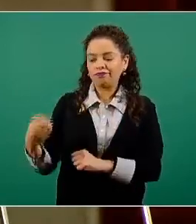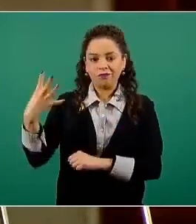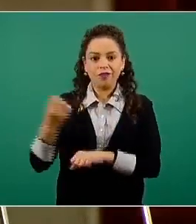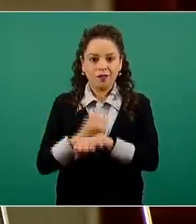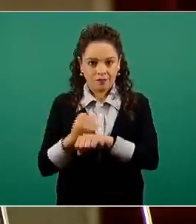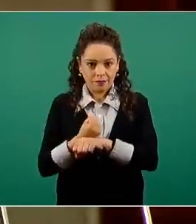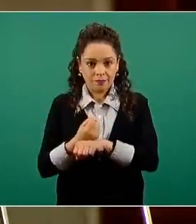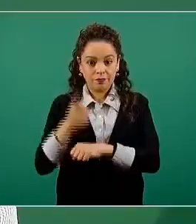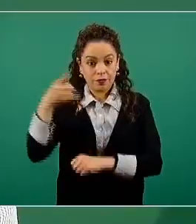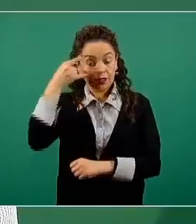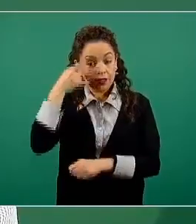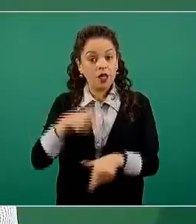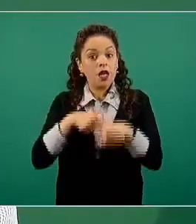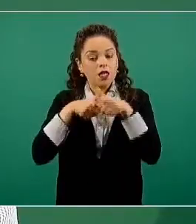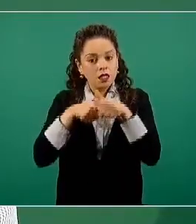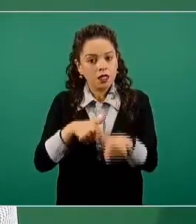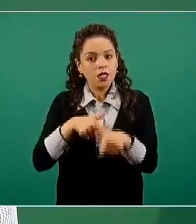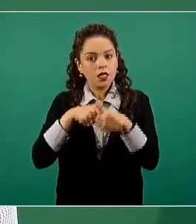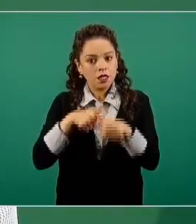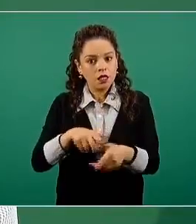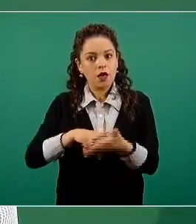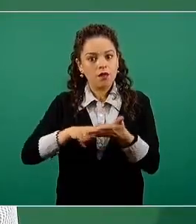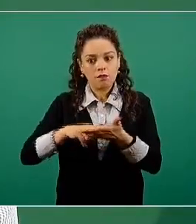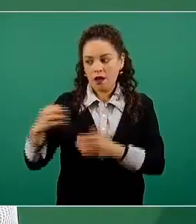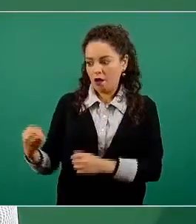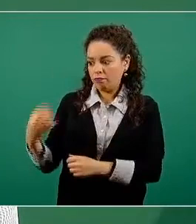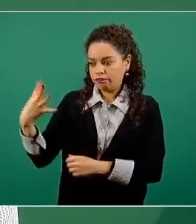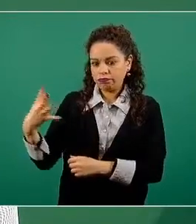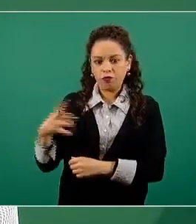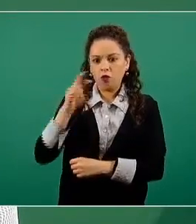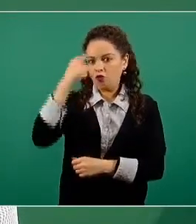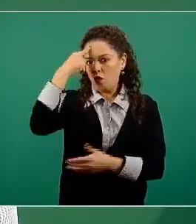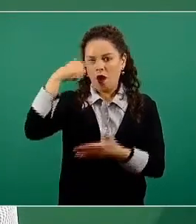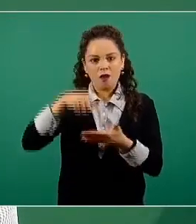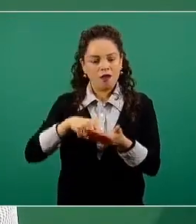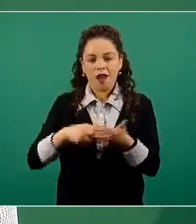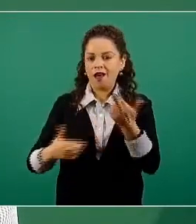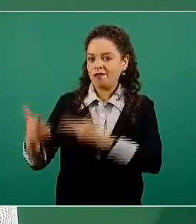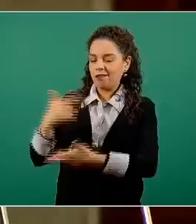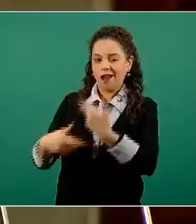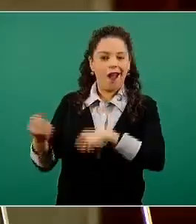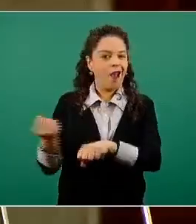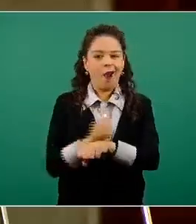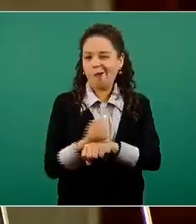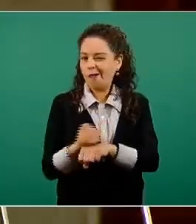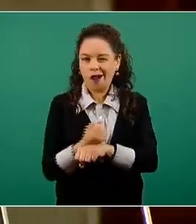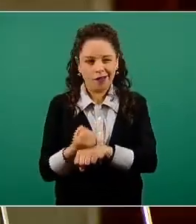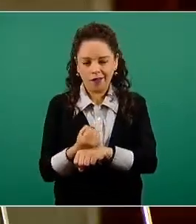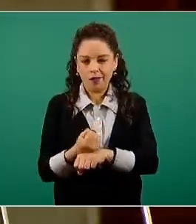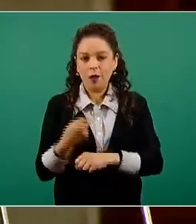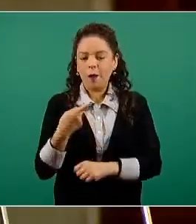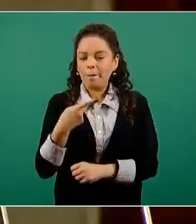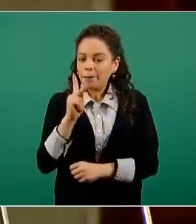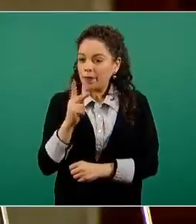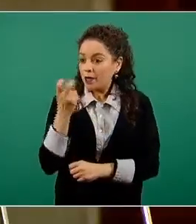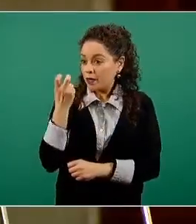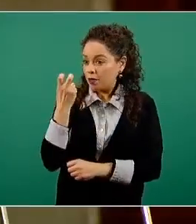verde. Entendemos que probablemente no regrese al color amarillo. La valoración es, ¿qué tan conveniente es